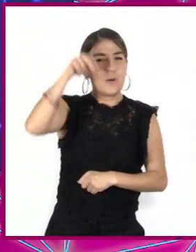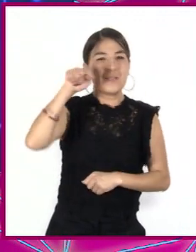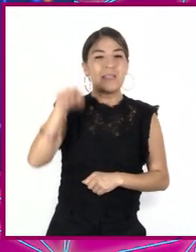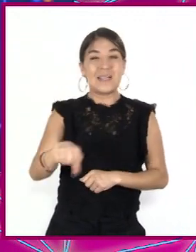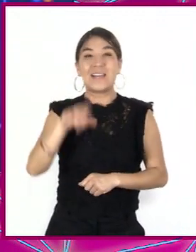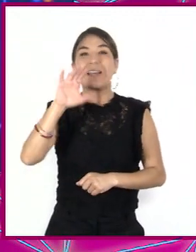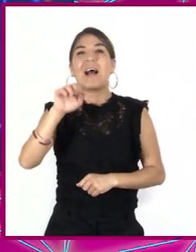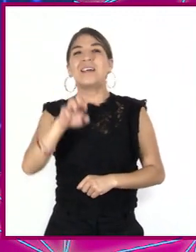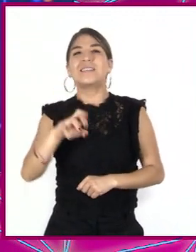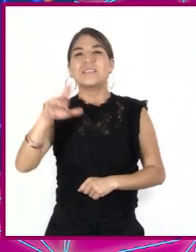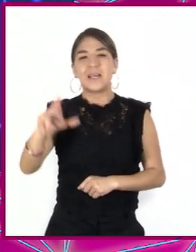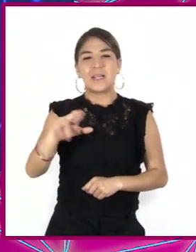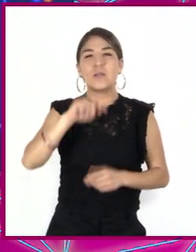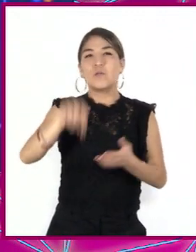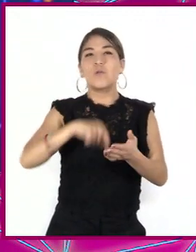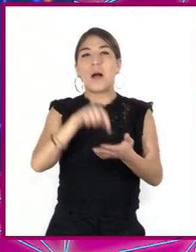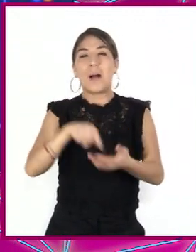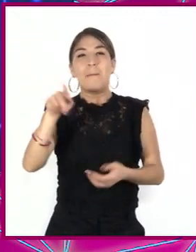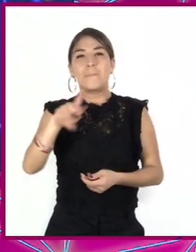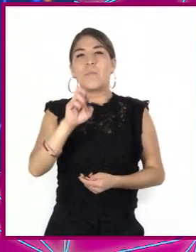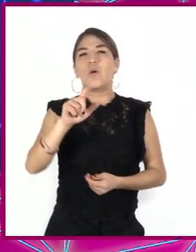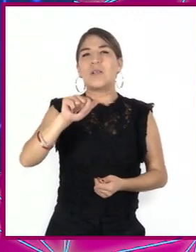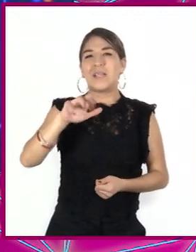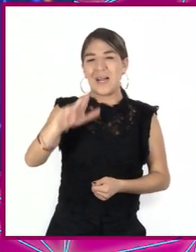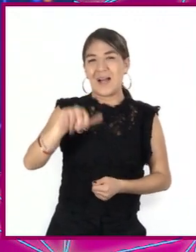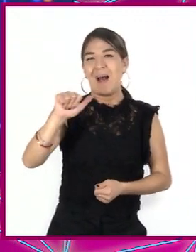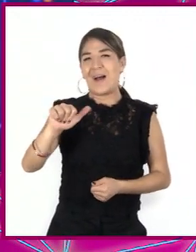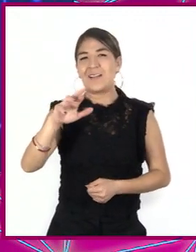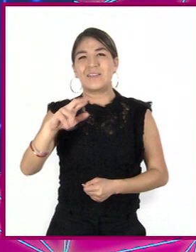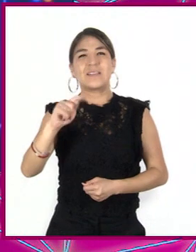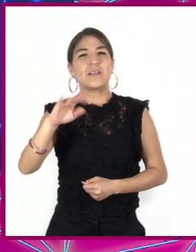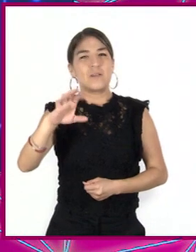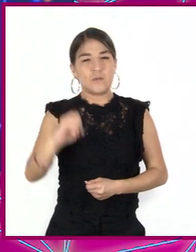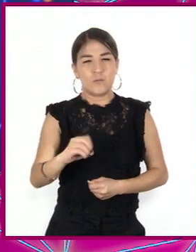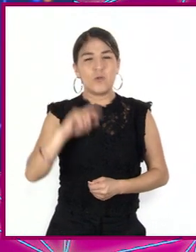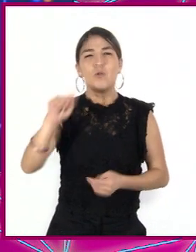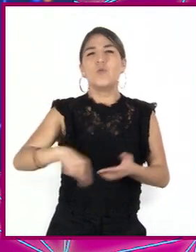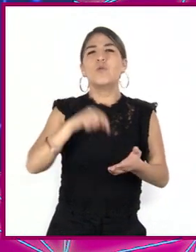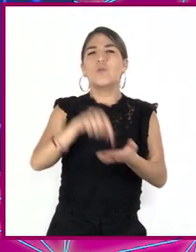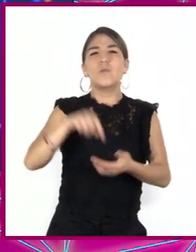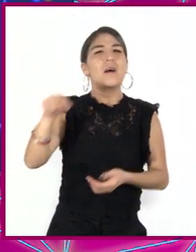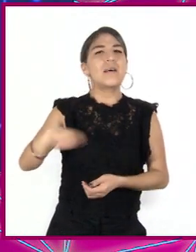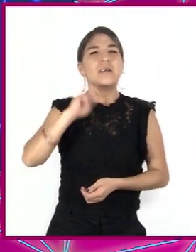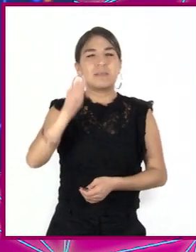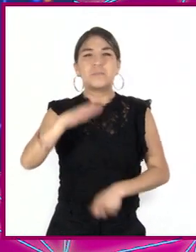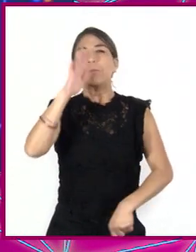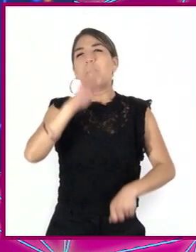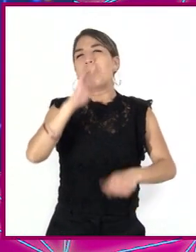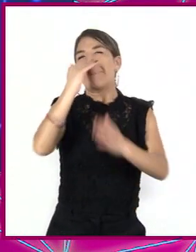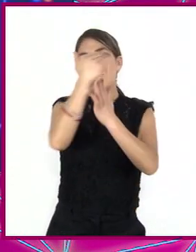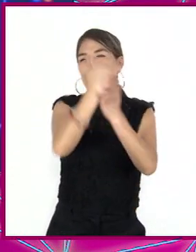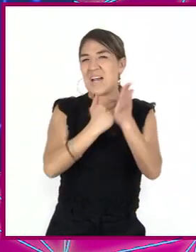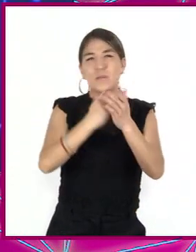Cáncer al círculo polar ártico. En esta zona disminuye la radiación,